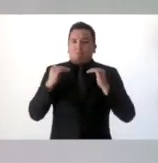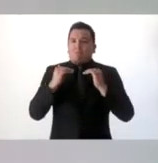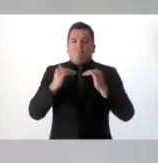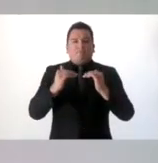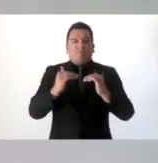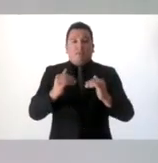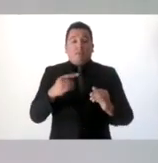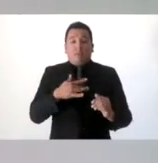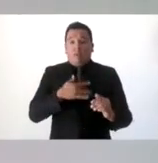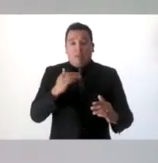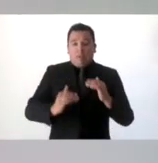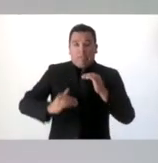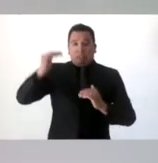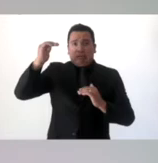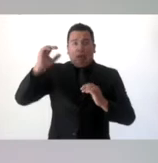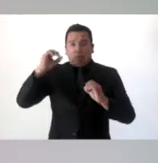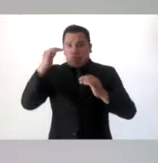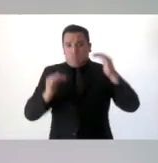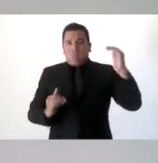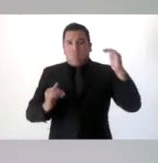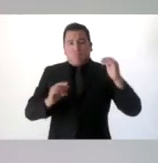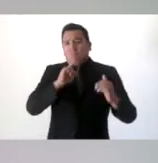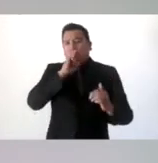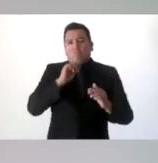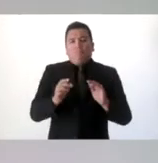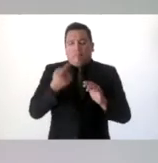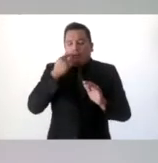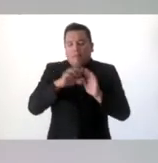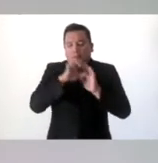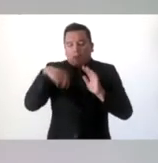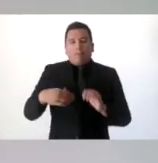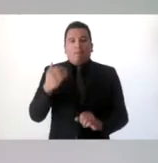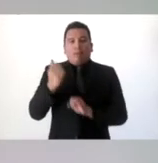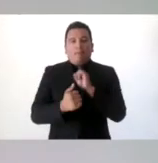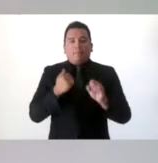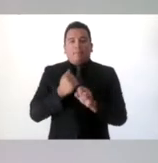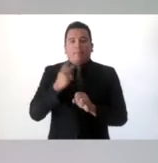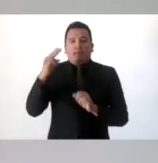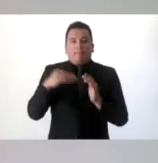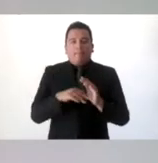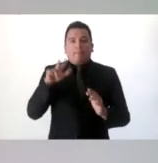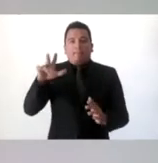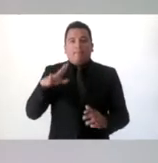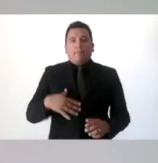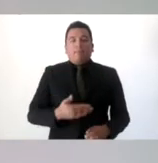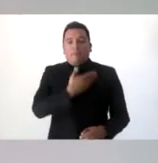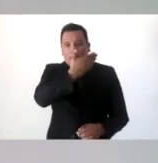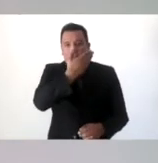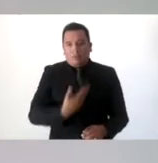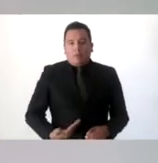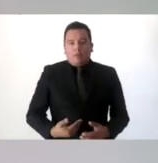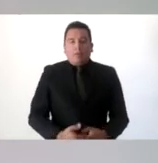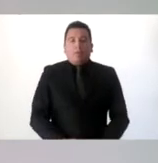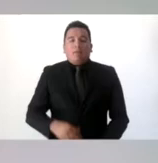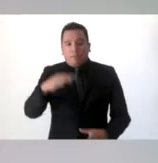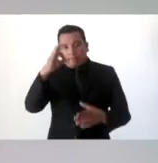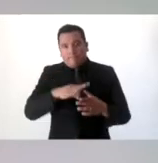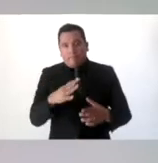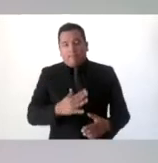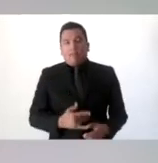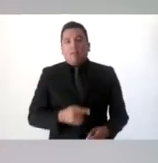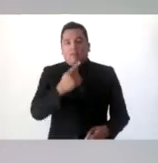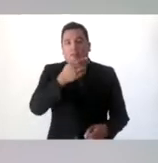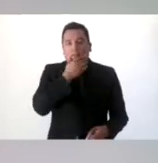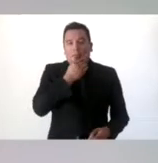algo, en las elecciones del año pasado, de 2018 para Presidente de la República, El candidato que ganó aquí en México ganó